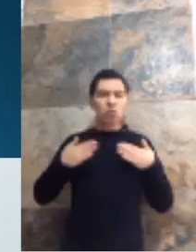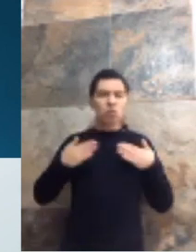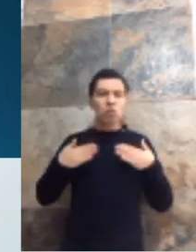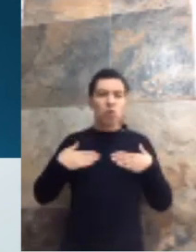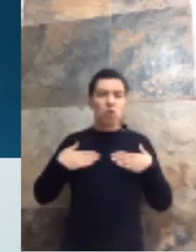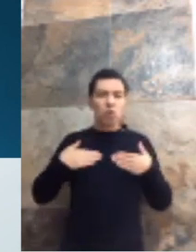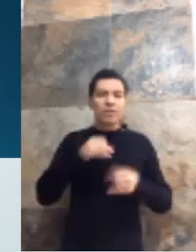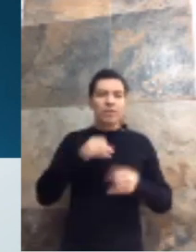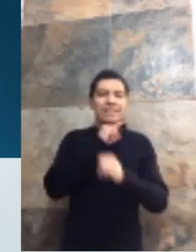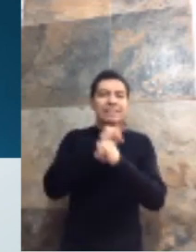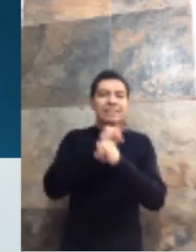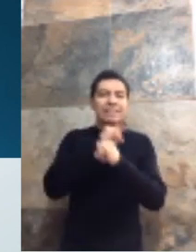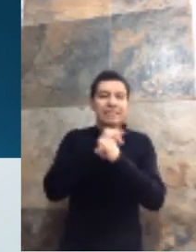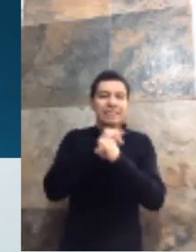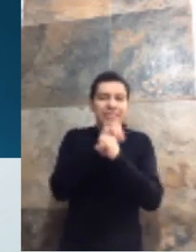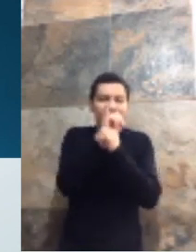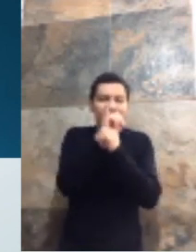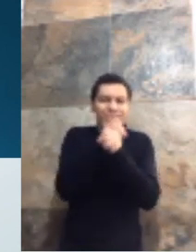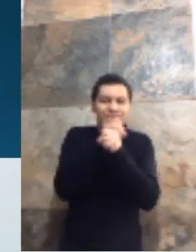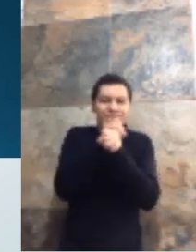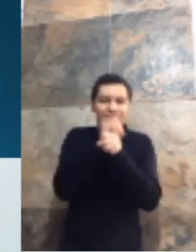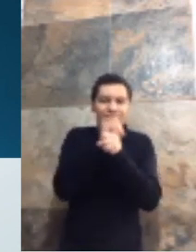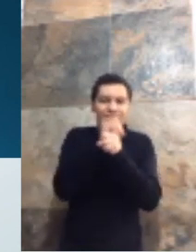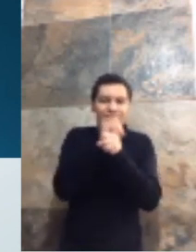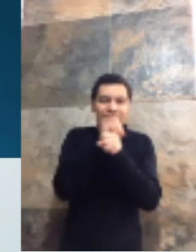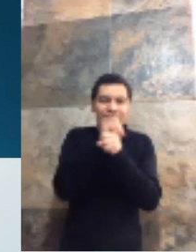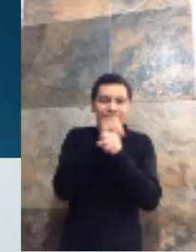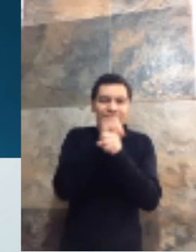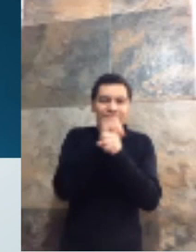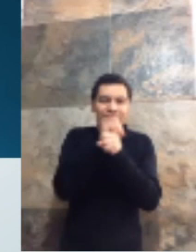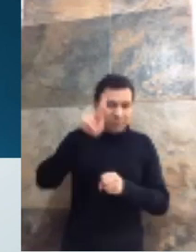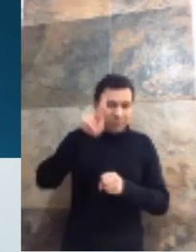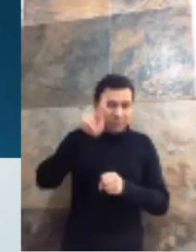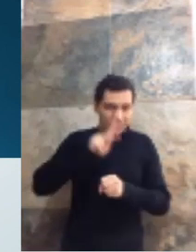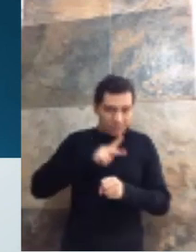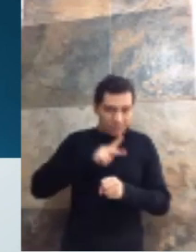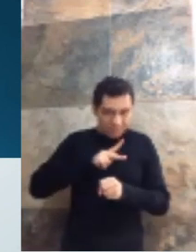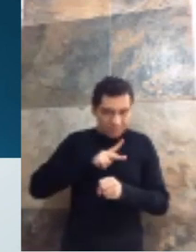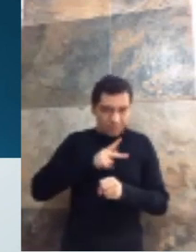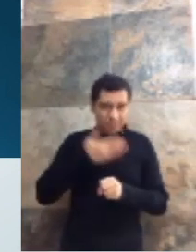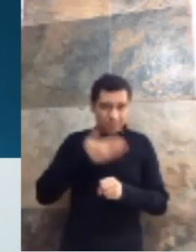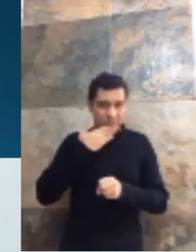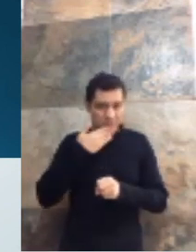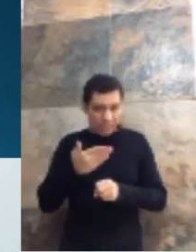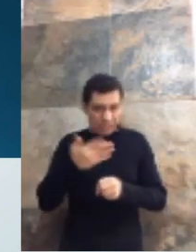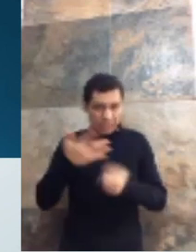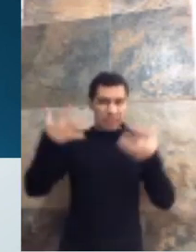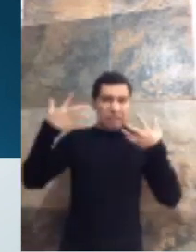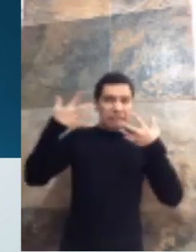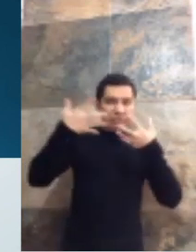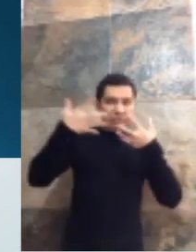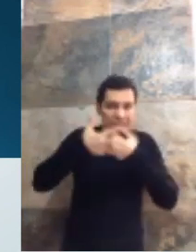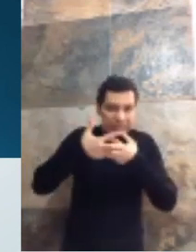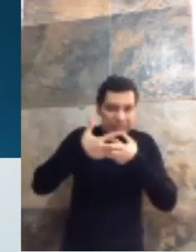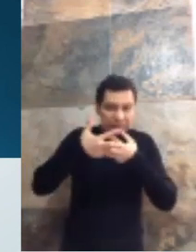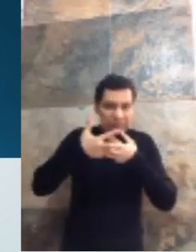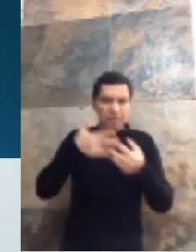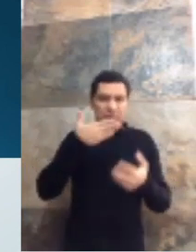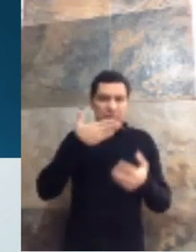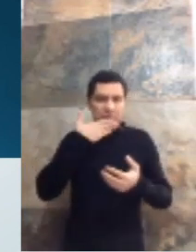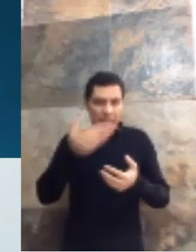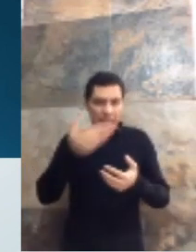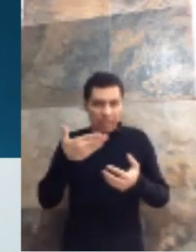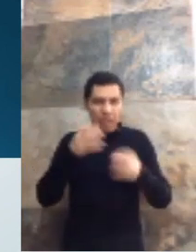condiciones? Estas condiciones que tengo en la casa, en la cuarentena, esta distribución del tiempo que he hecho